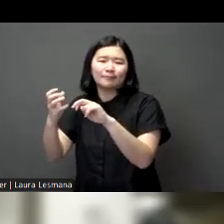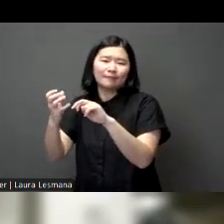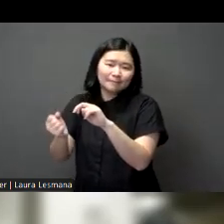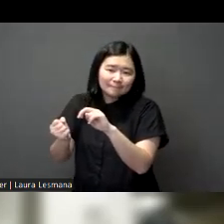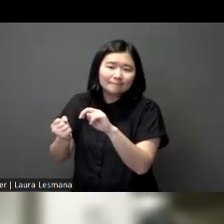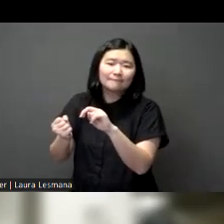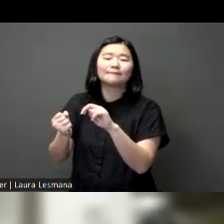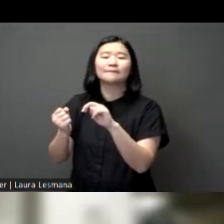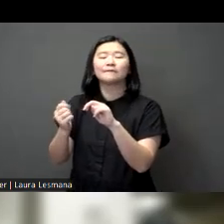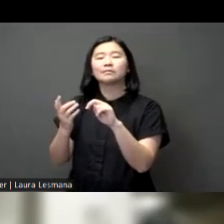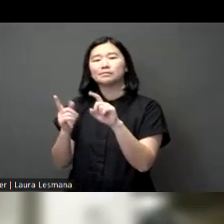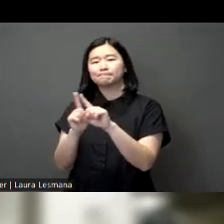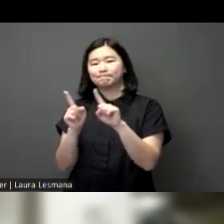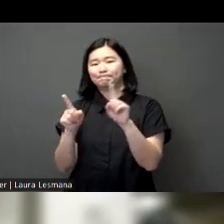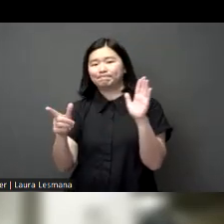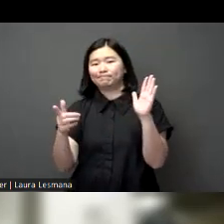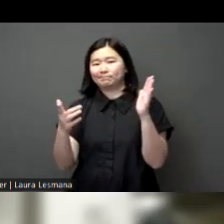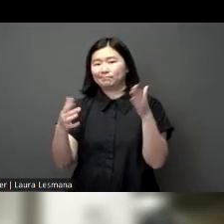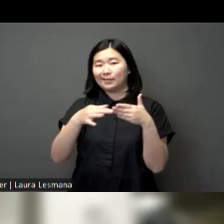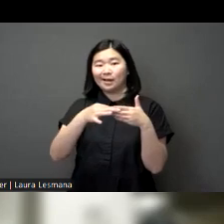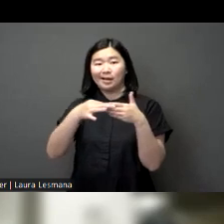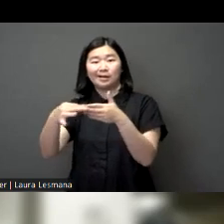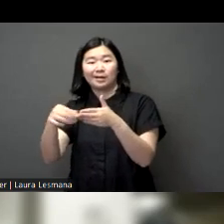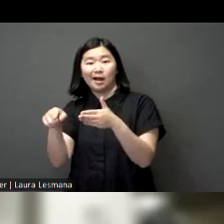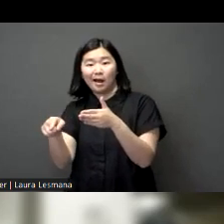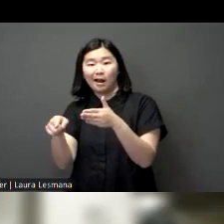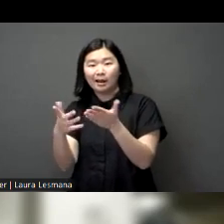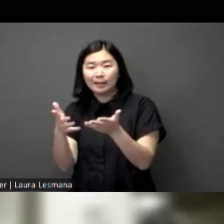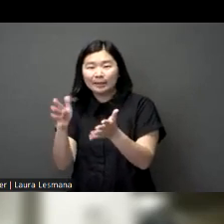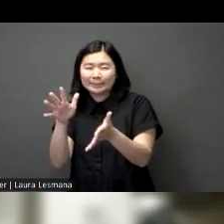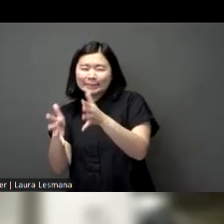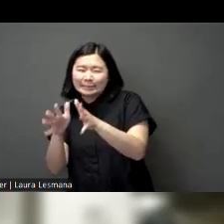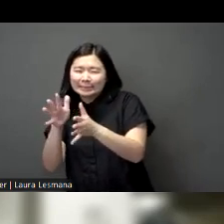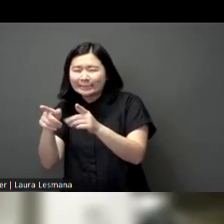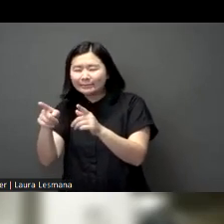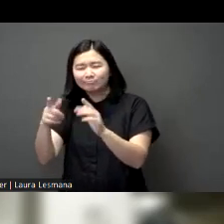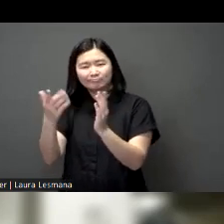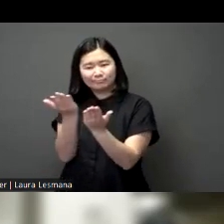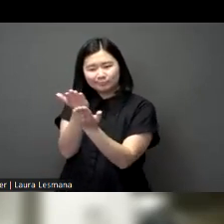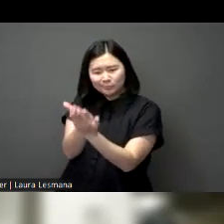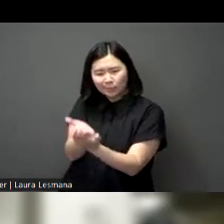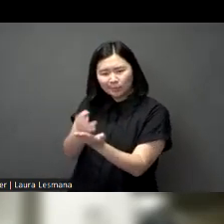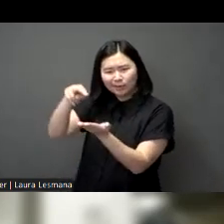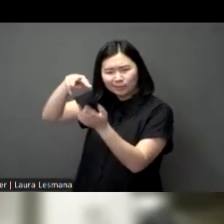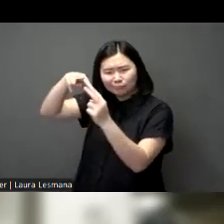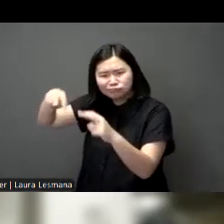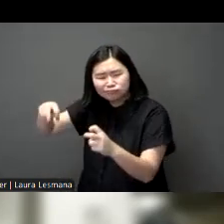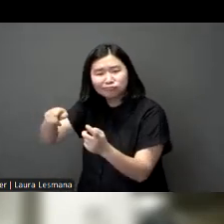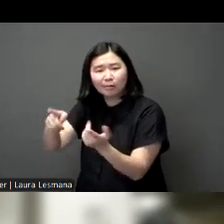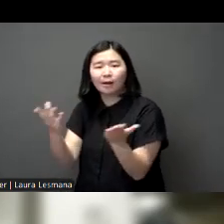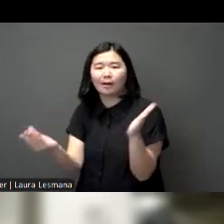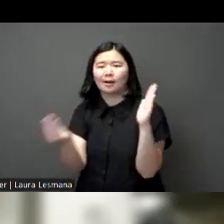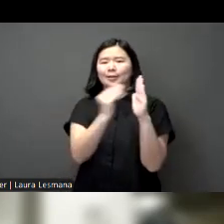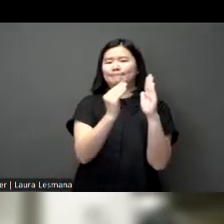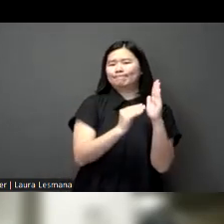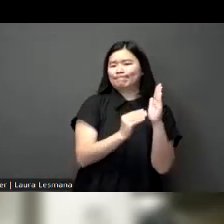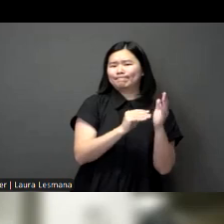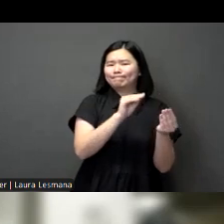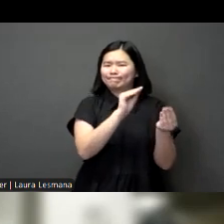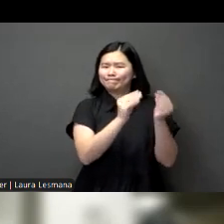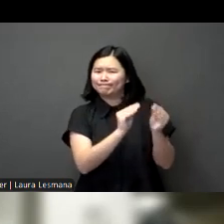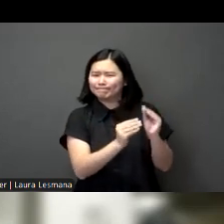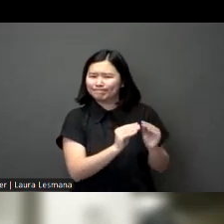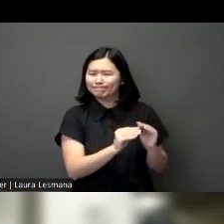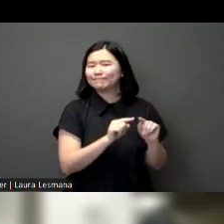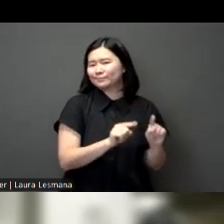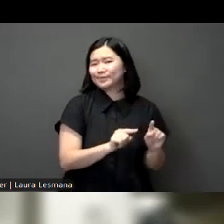taller de generar propuestas de soluciones a los obstáculos y preocupaciones. Como bien mostró la doctora Solar, hicimos un